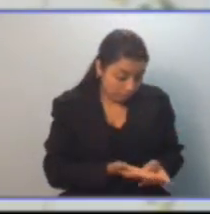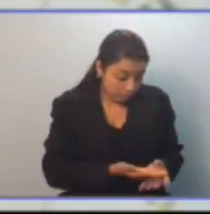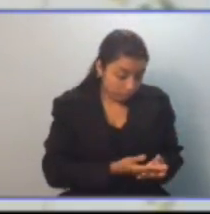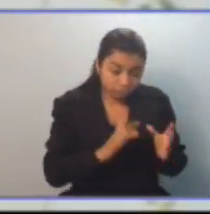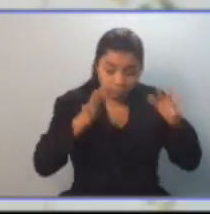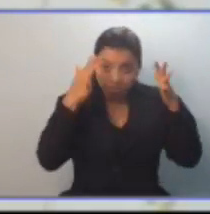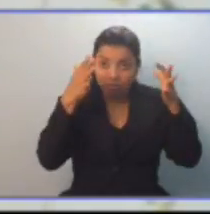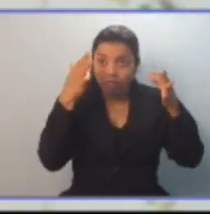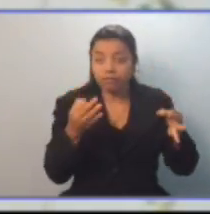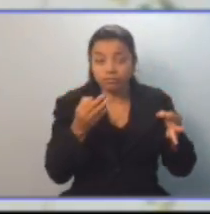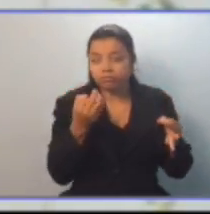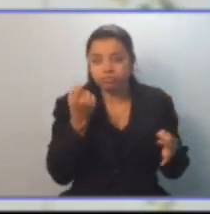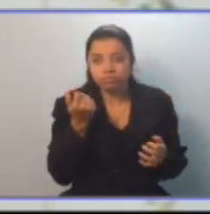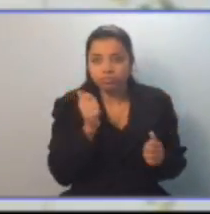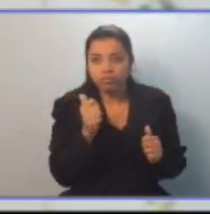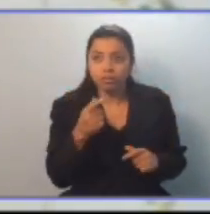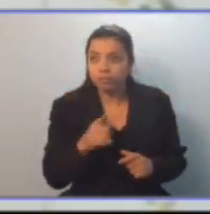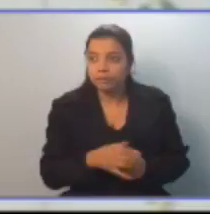sentencia ubicada.